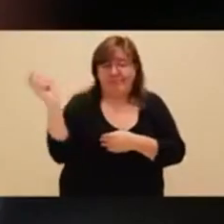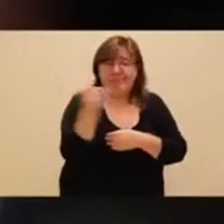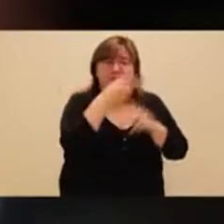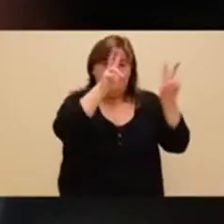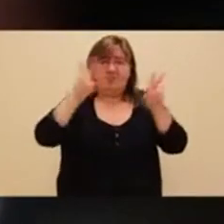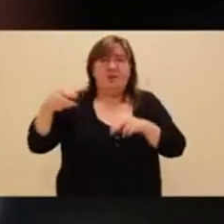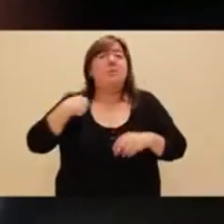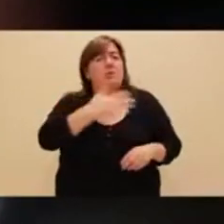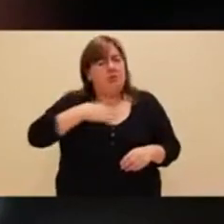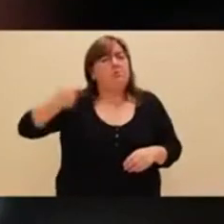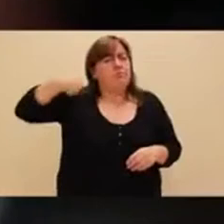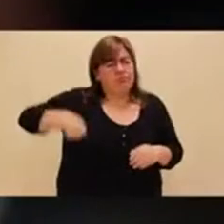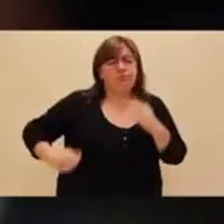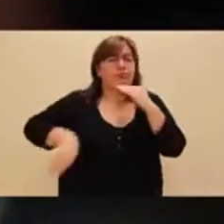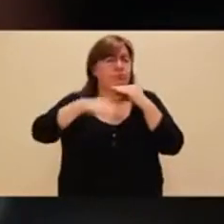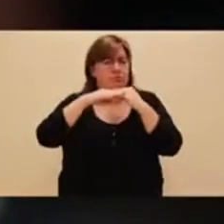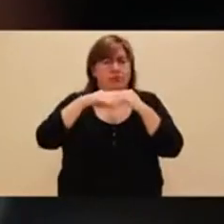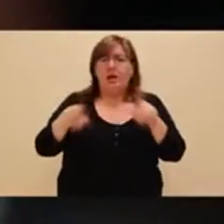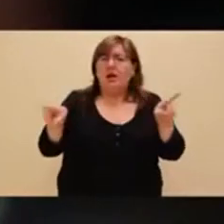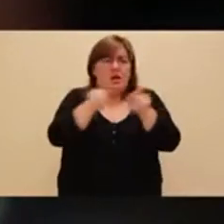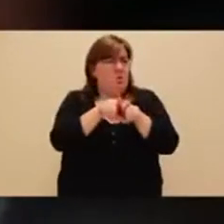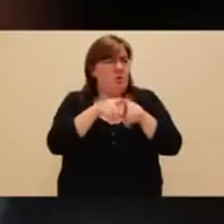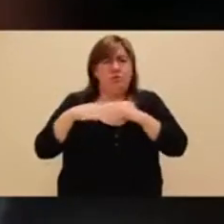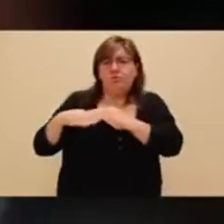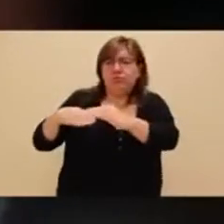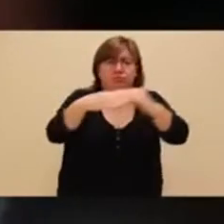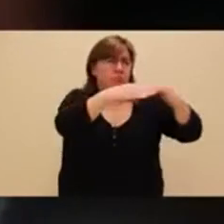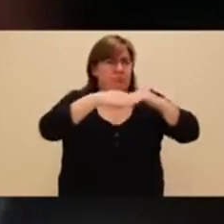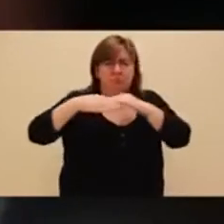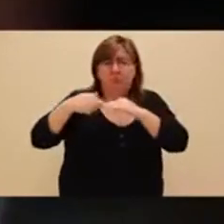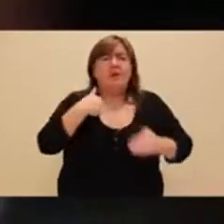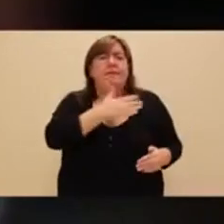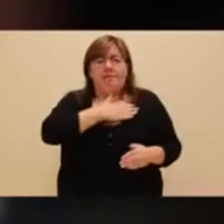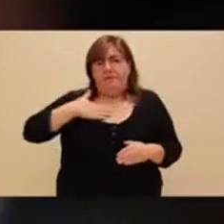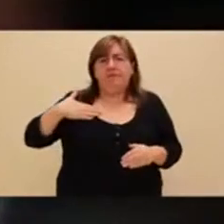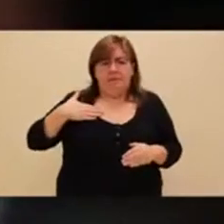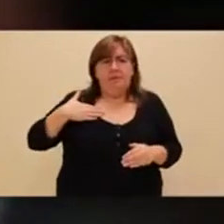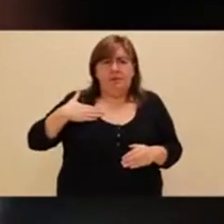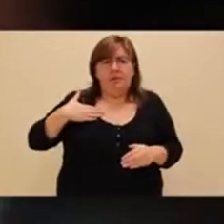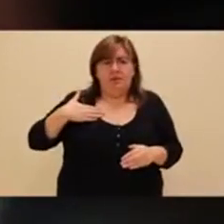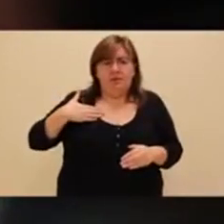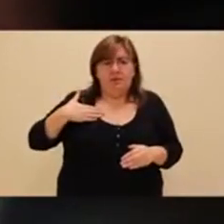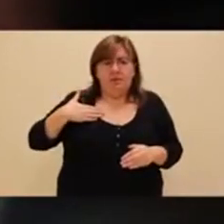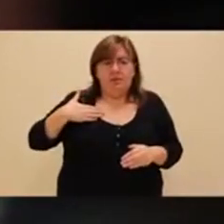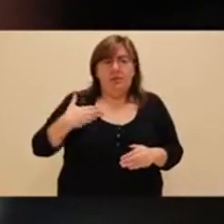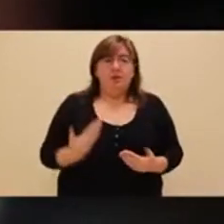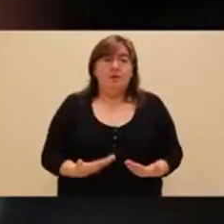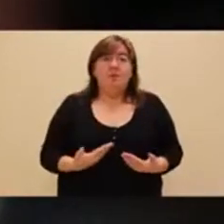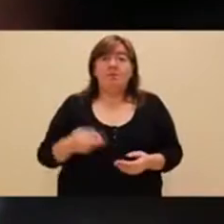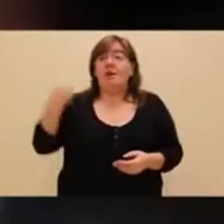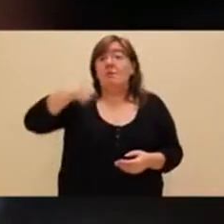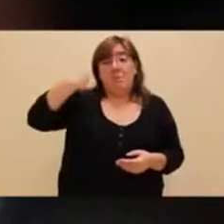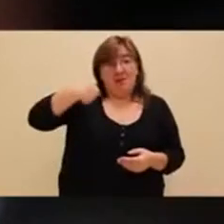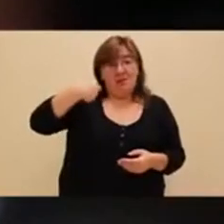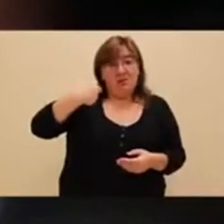tener un trabajo con un salario digno y con un sueldo equiparado sin